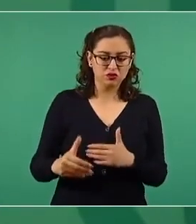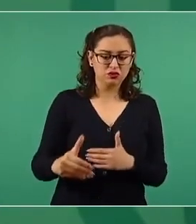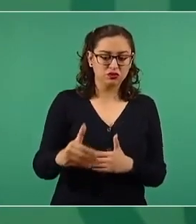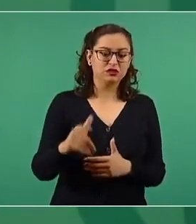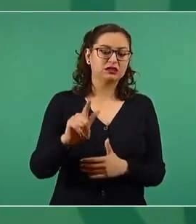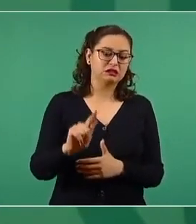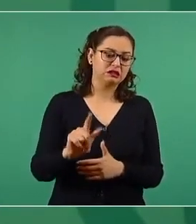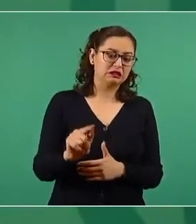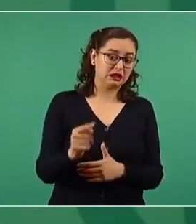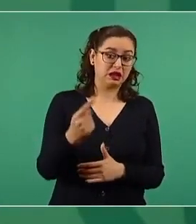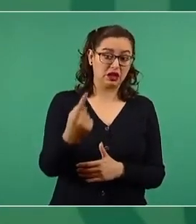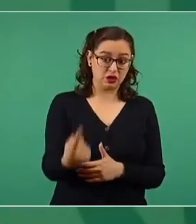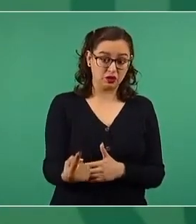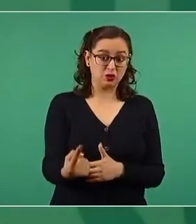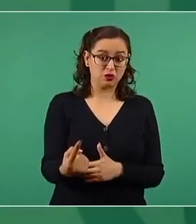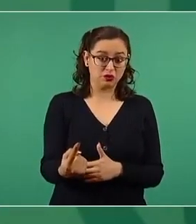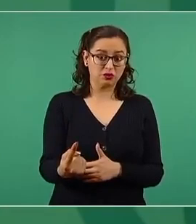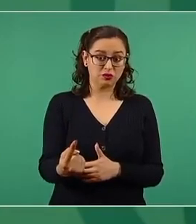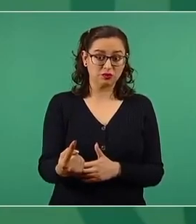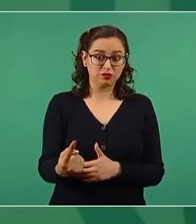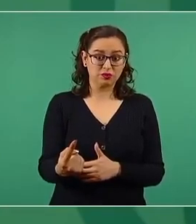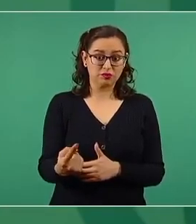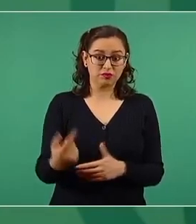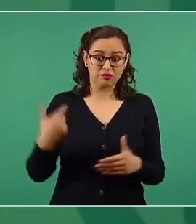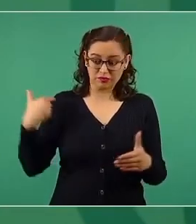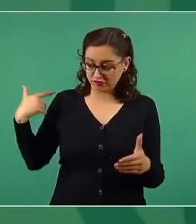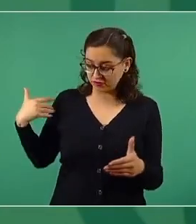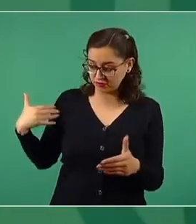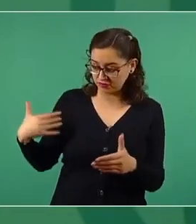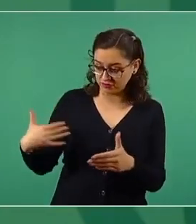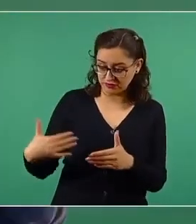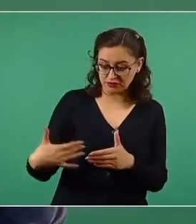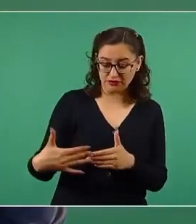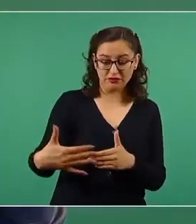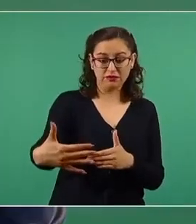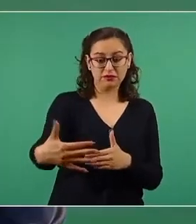71 del siglo pasado.